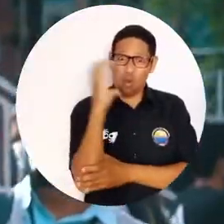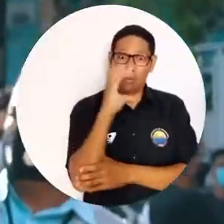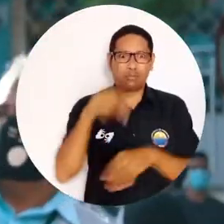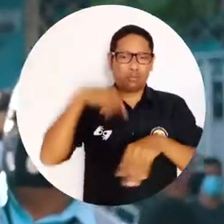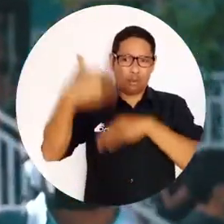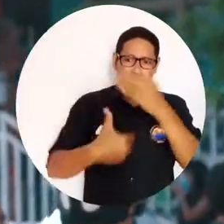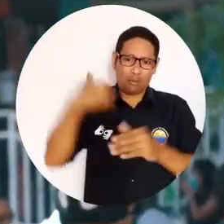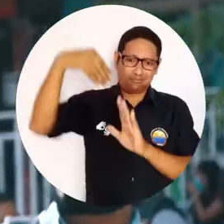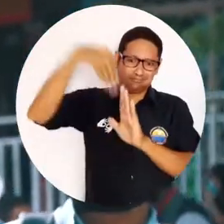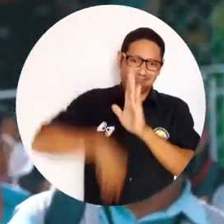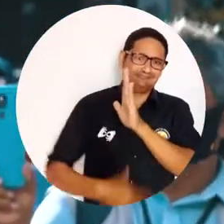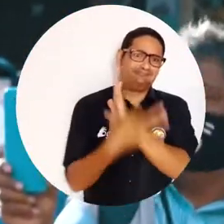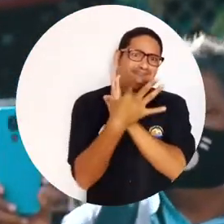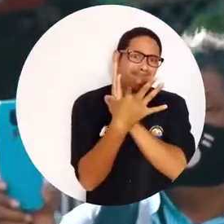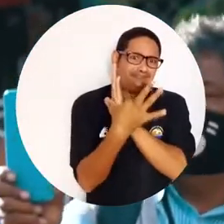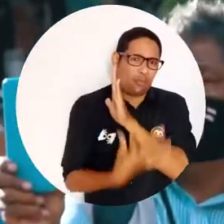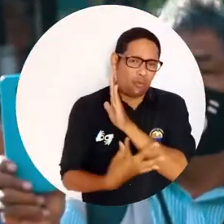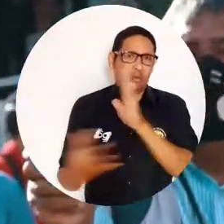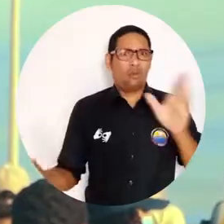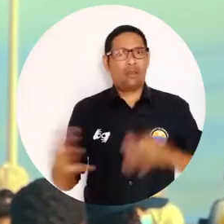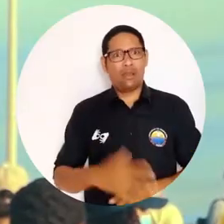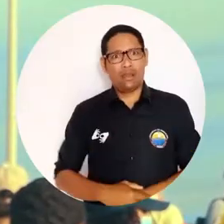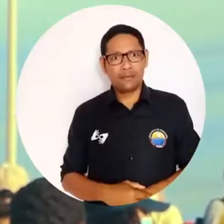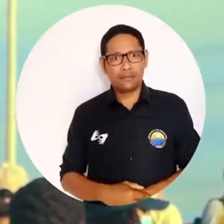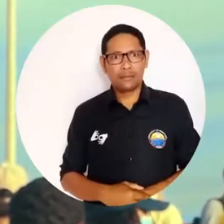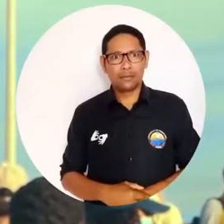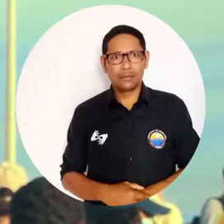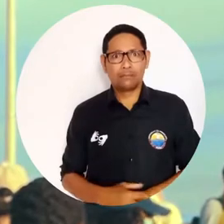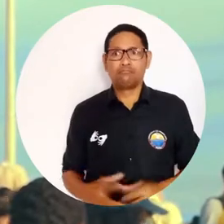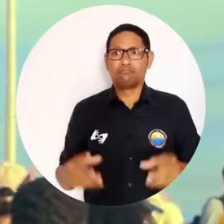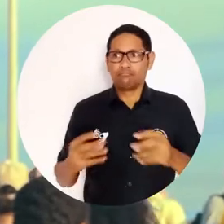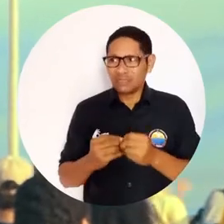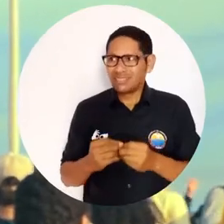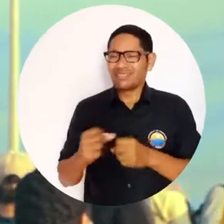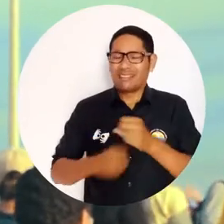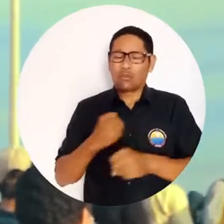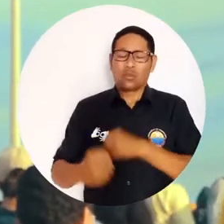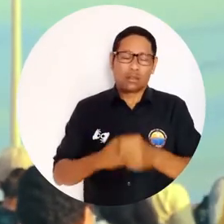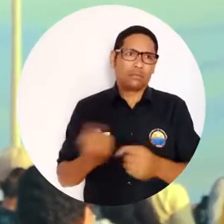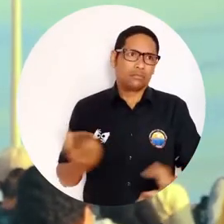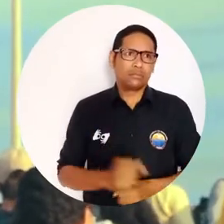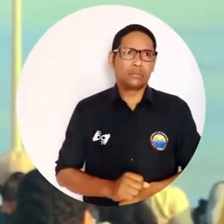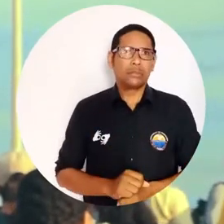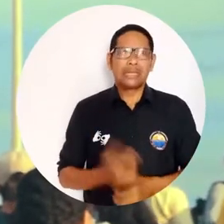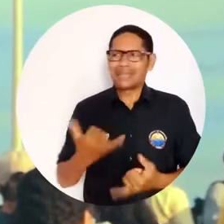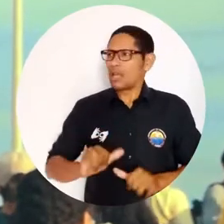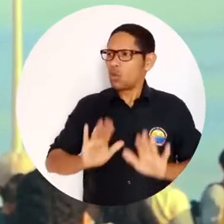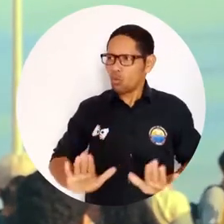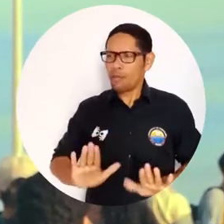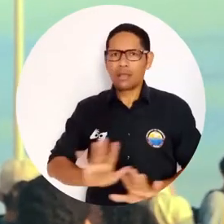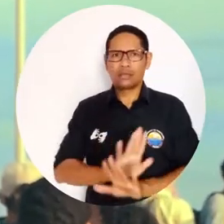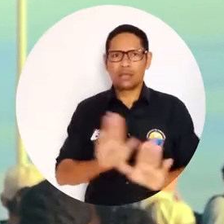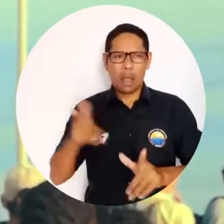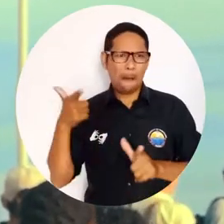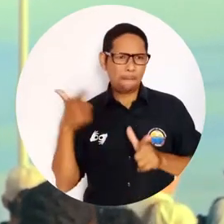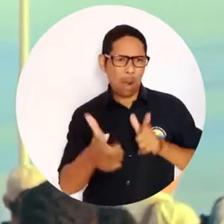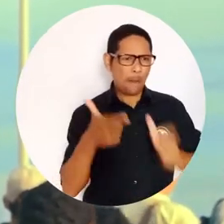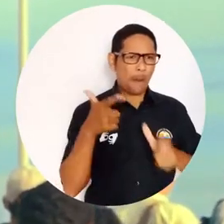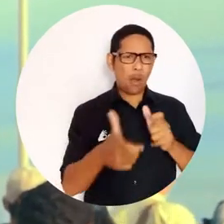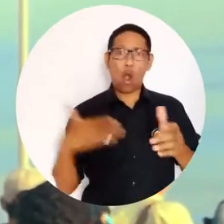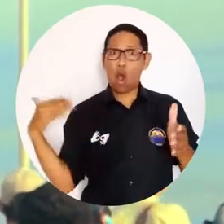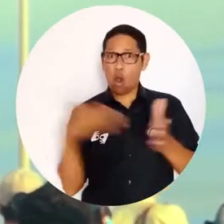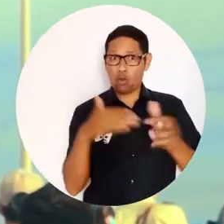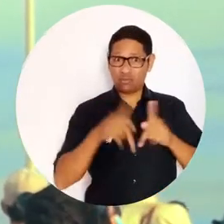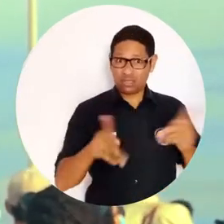en la pobreza más grande que hemos podido vivir a través de todas estas décadas, años. Y que pare ya la violencia en contra